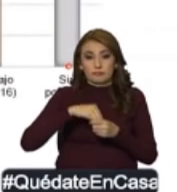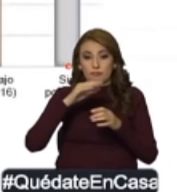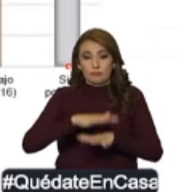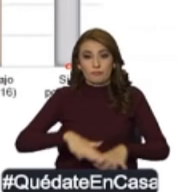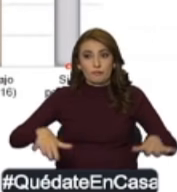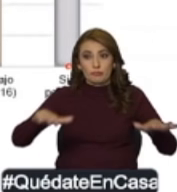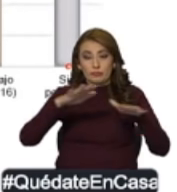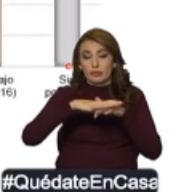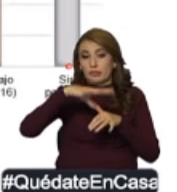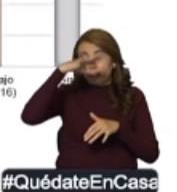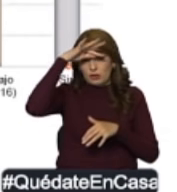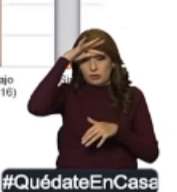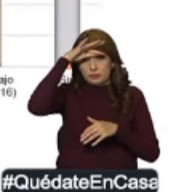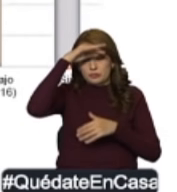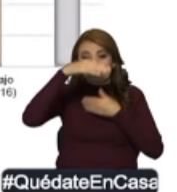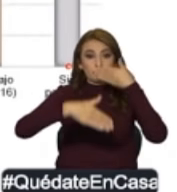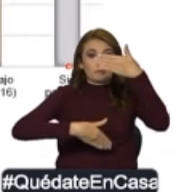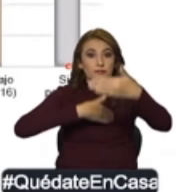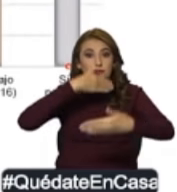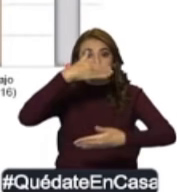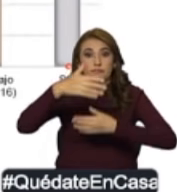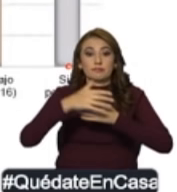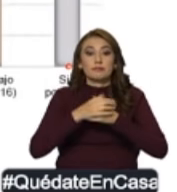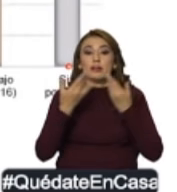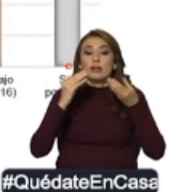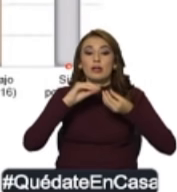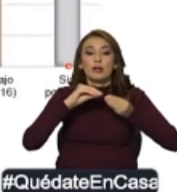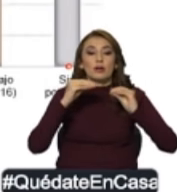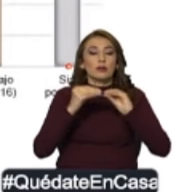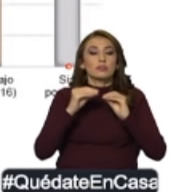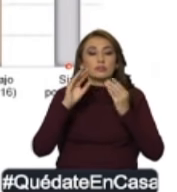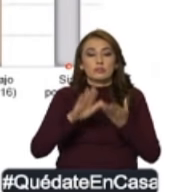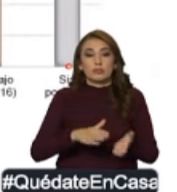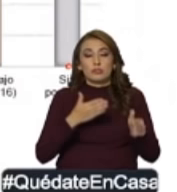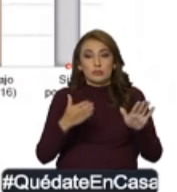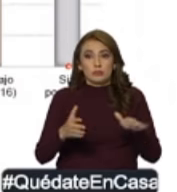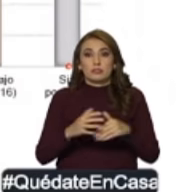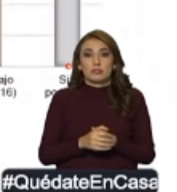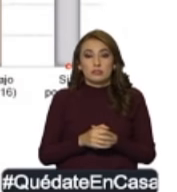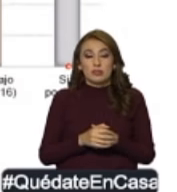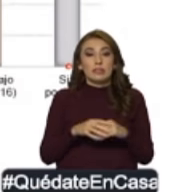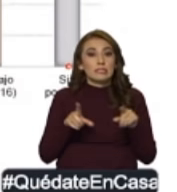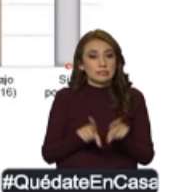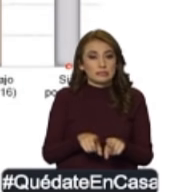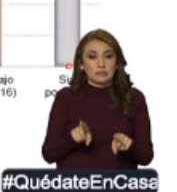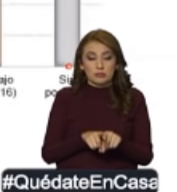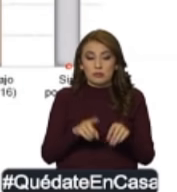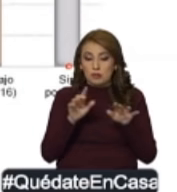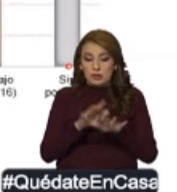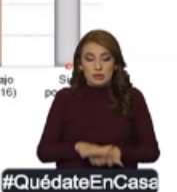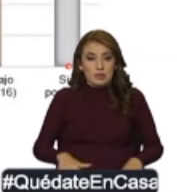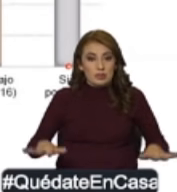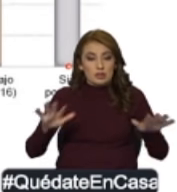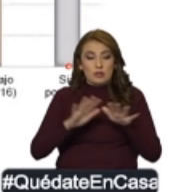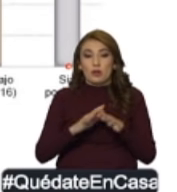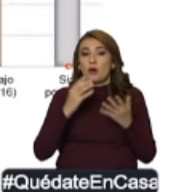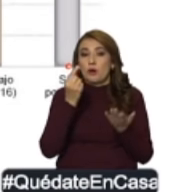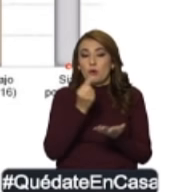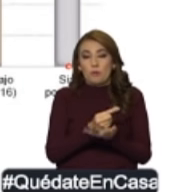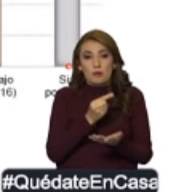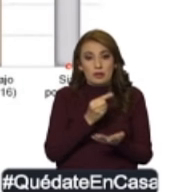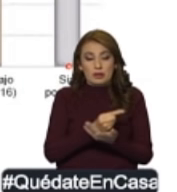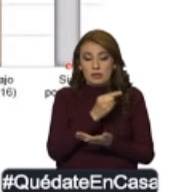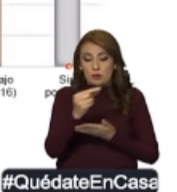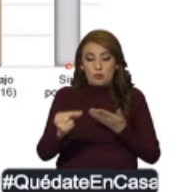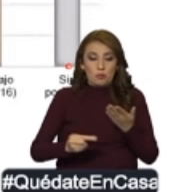hospitales con casos graves, que ha disminuido el número de fallecimientos. Y en casos de ciudades grandes como Guayaquil y